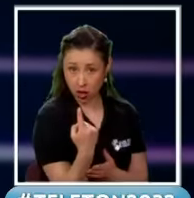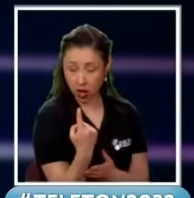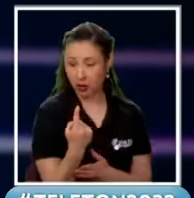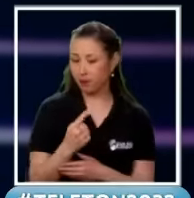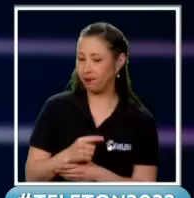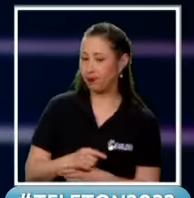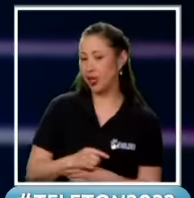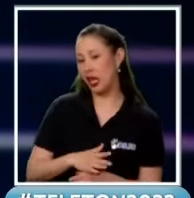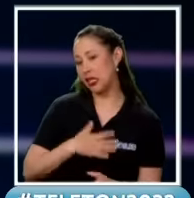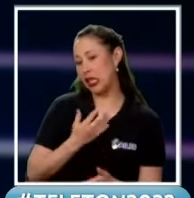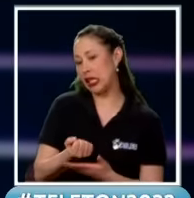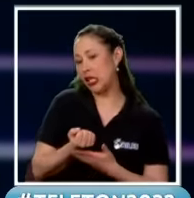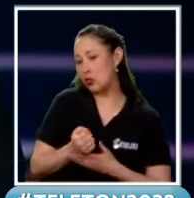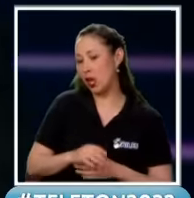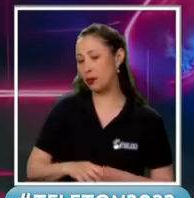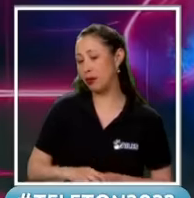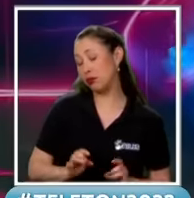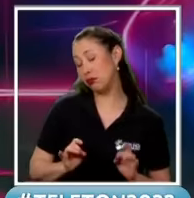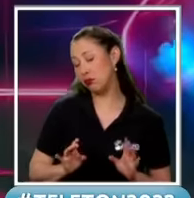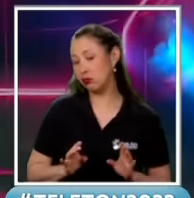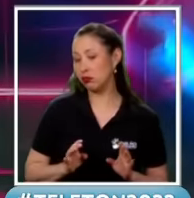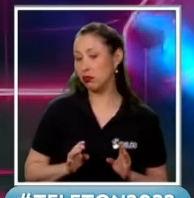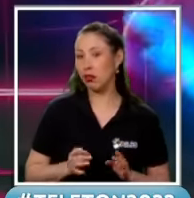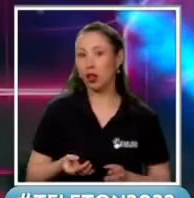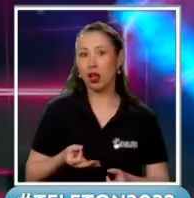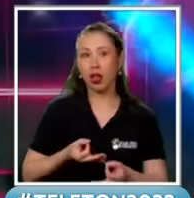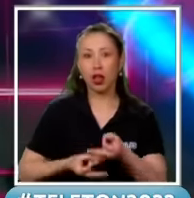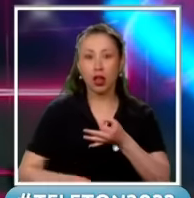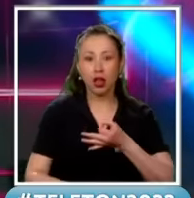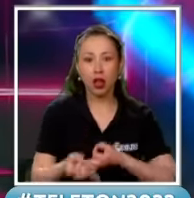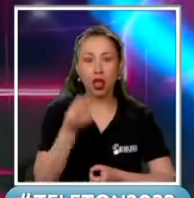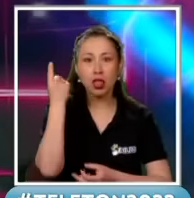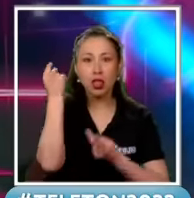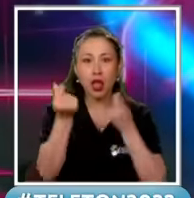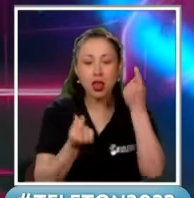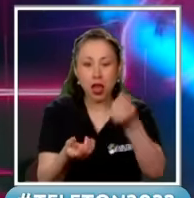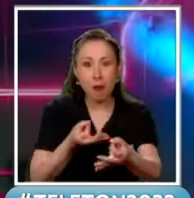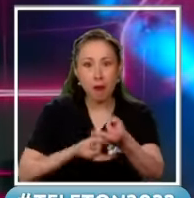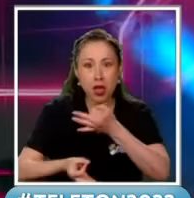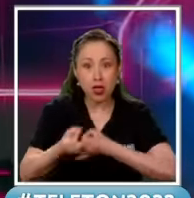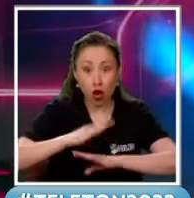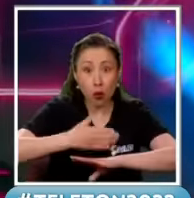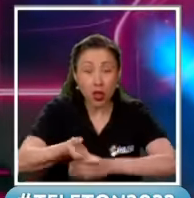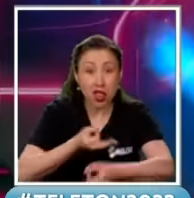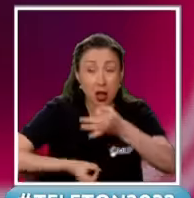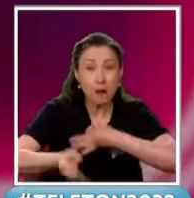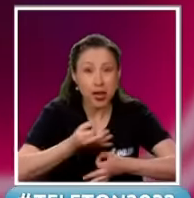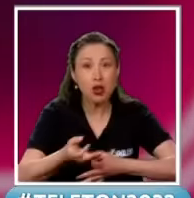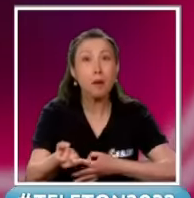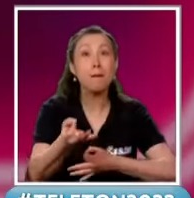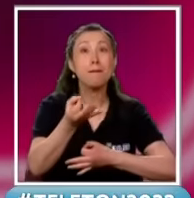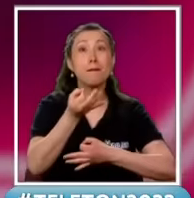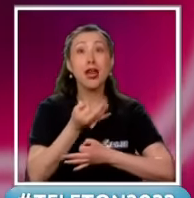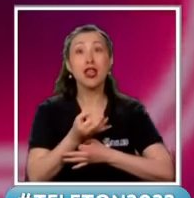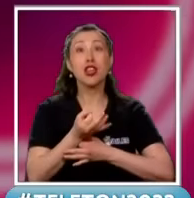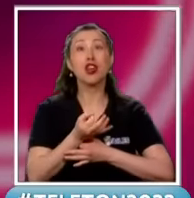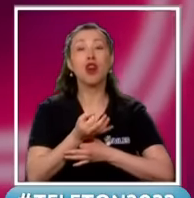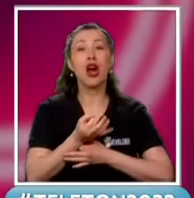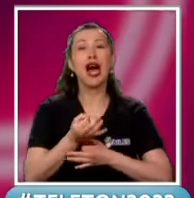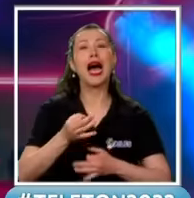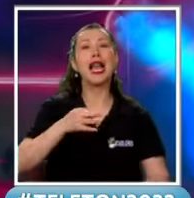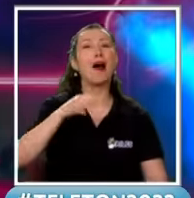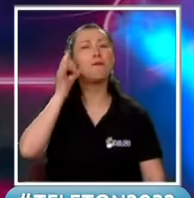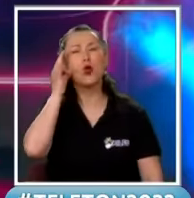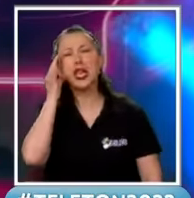Bueno, si tú querí. Y me empezó a dar una idea, weón. Me dijo que hiciera a la Kalila y a la Mojojojo,